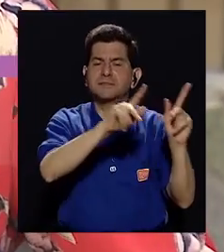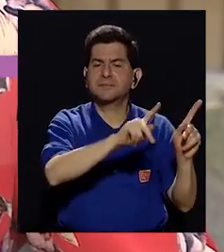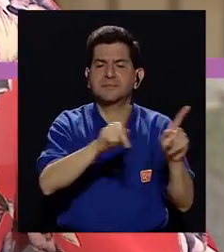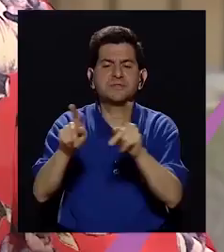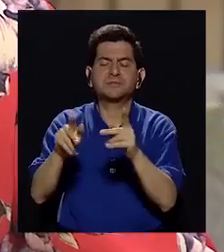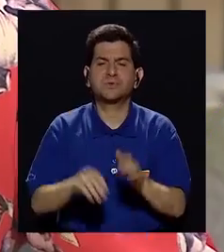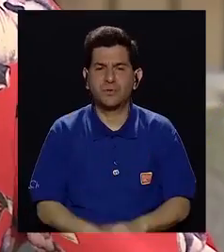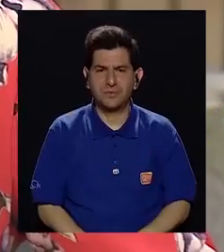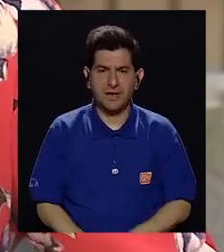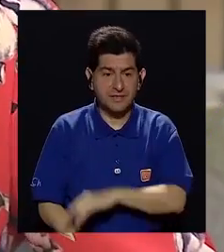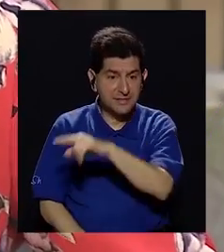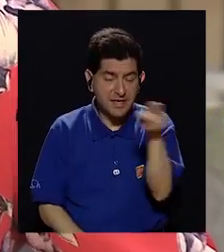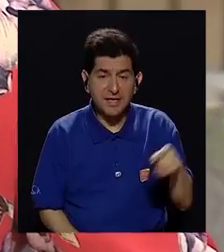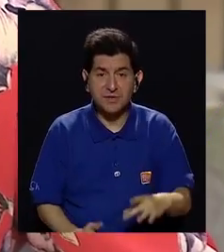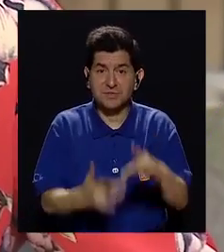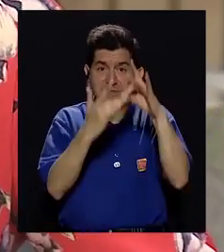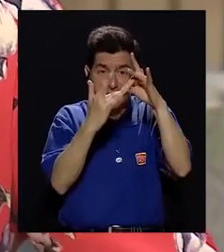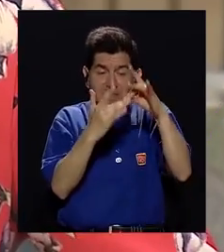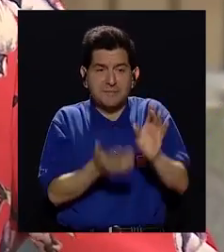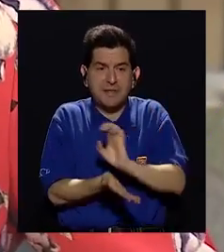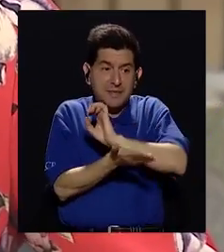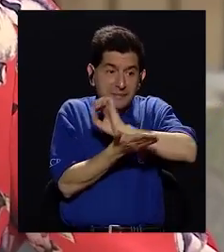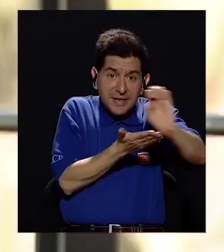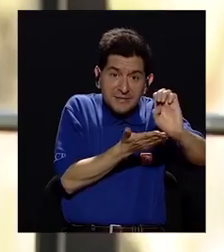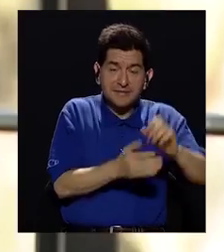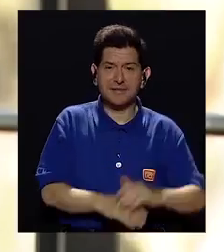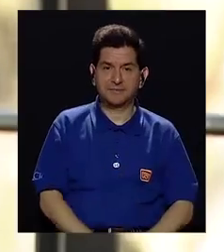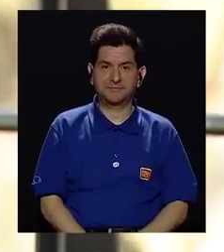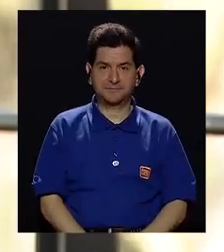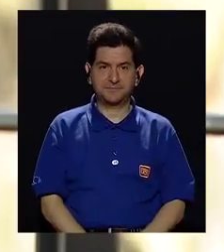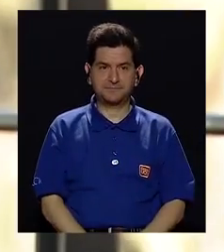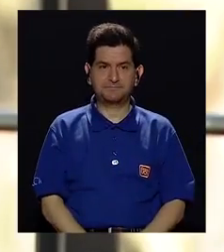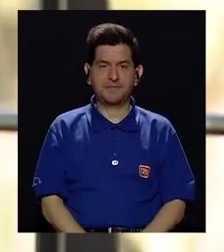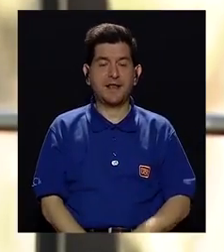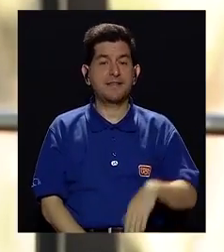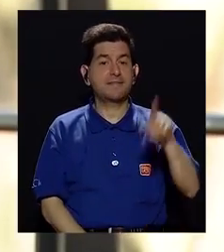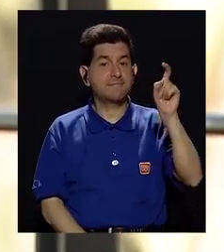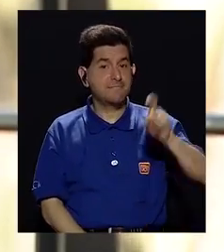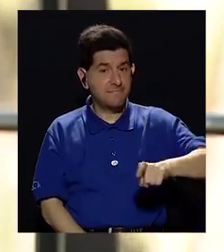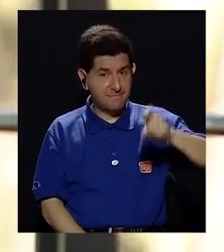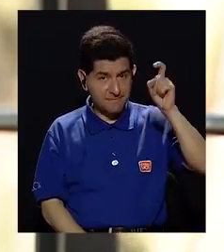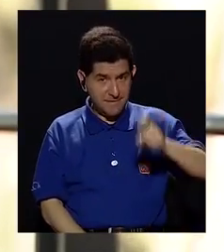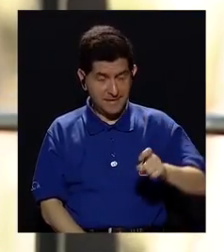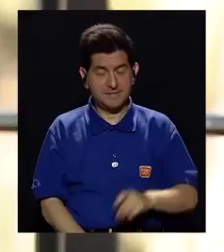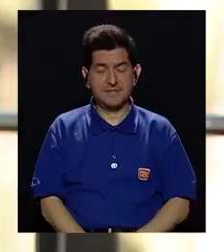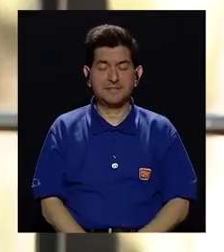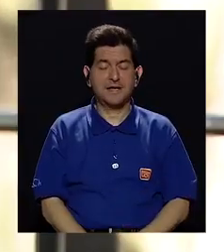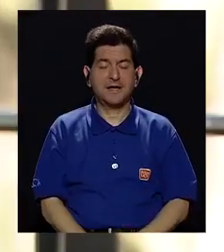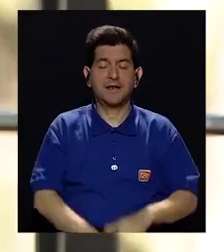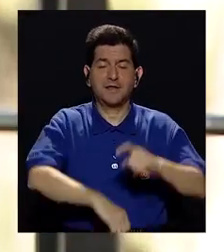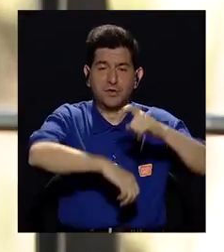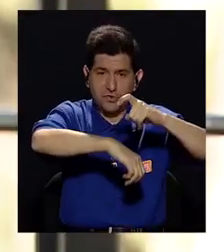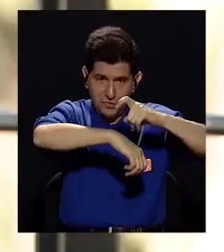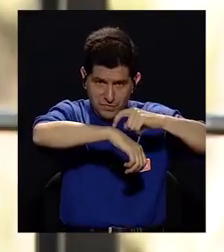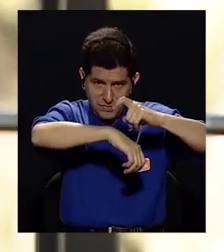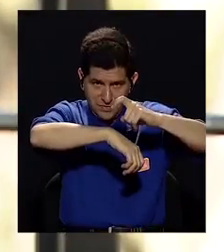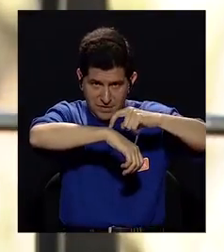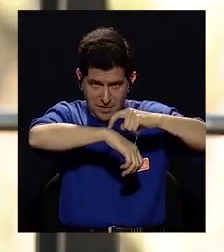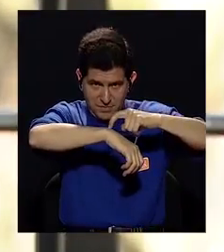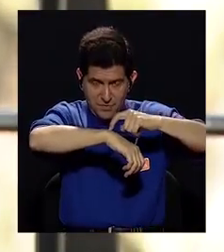casa, sobre todo en la parte preventiva. Entonces, tienen que reservar un